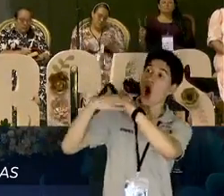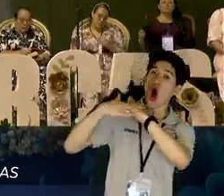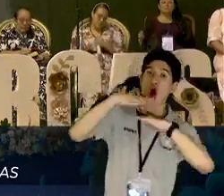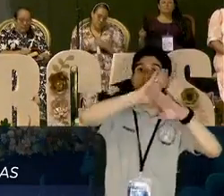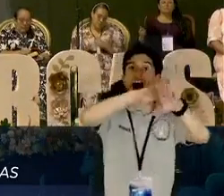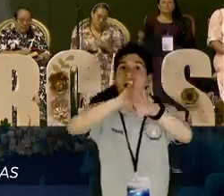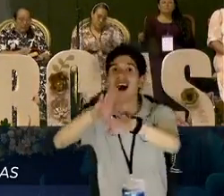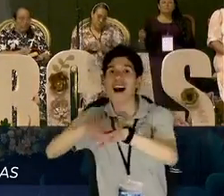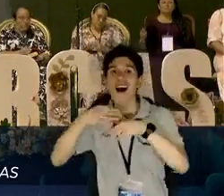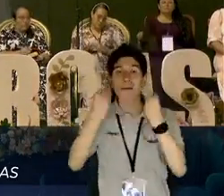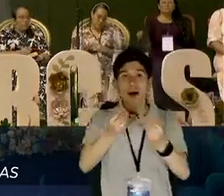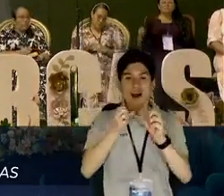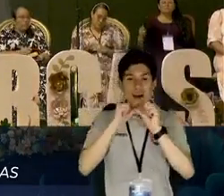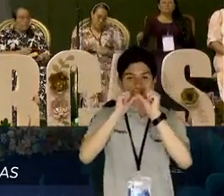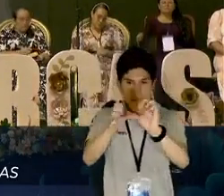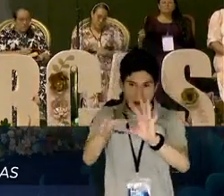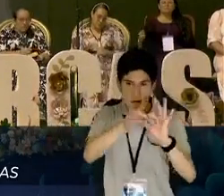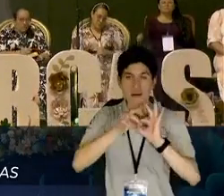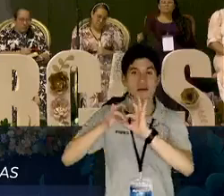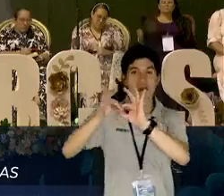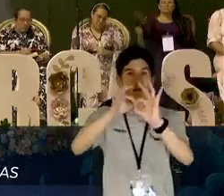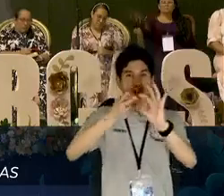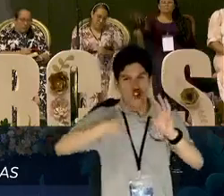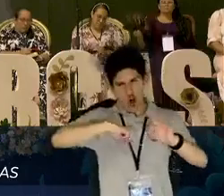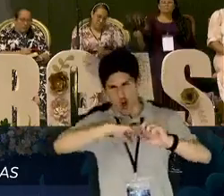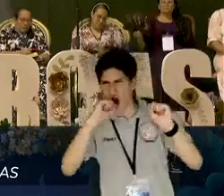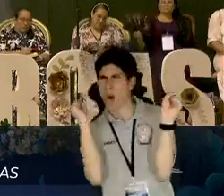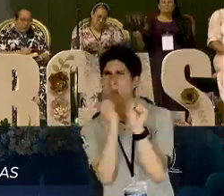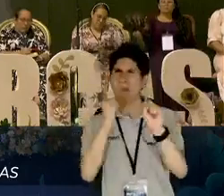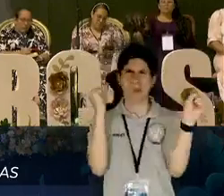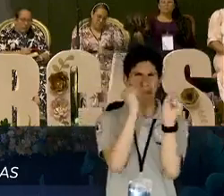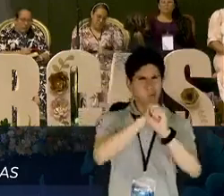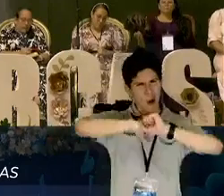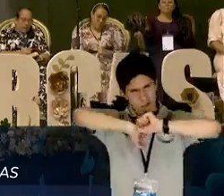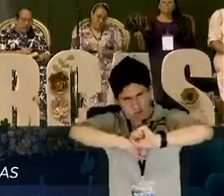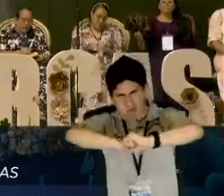de estas virtudes para guardar la unidad.